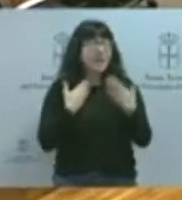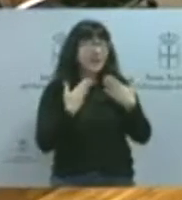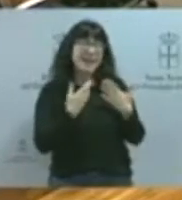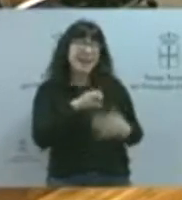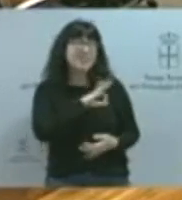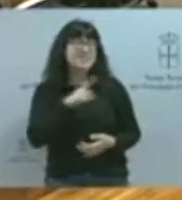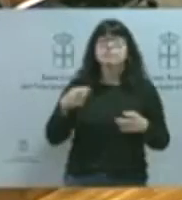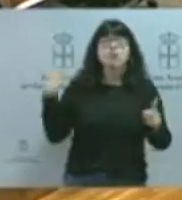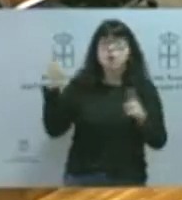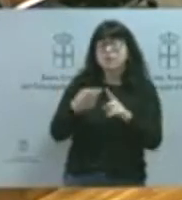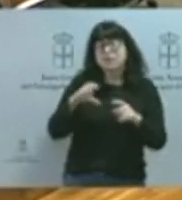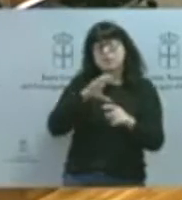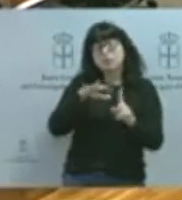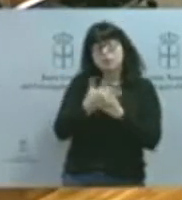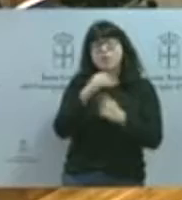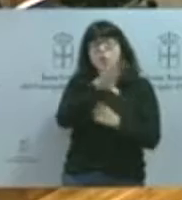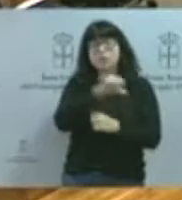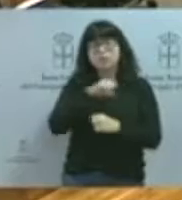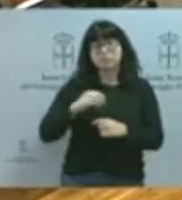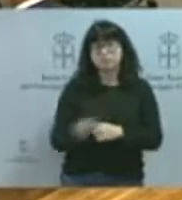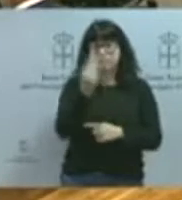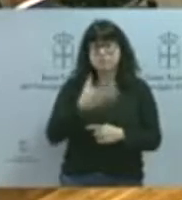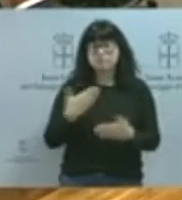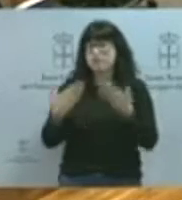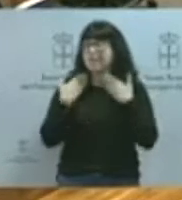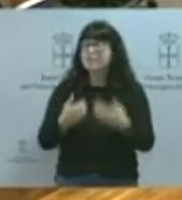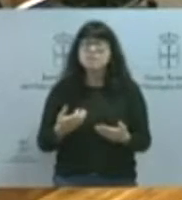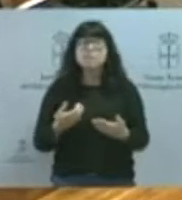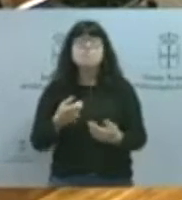comunidad autónoma. Gracias. Sí, señora Gil.